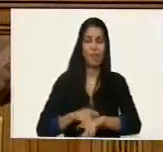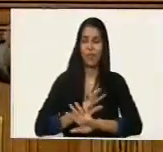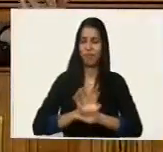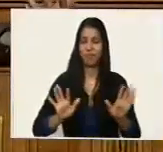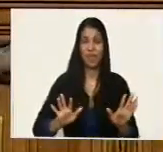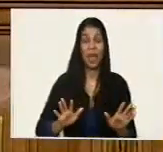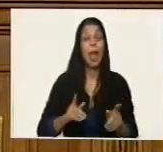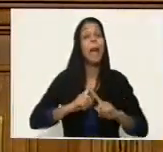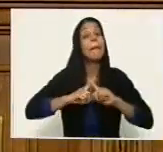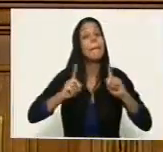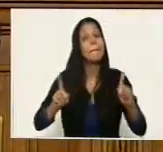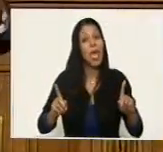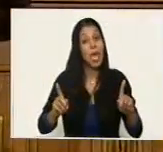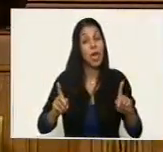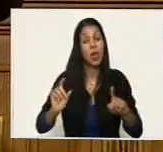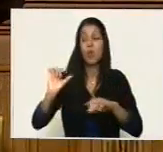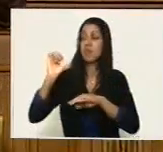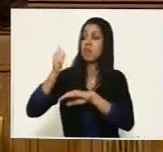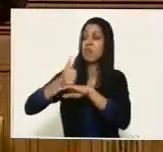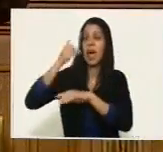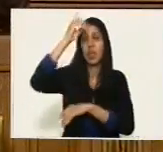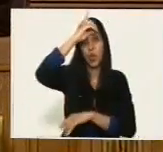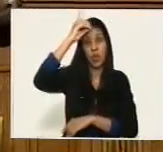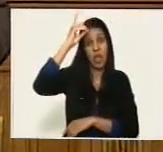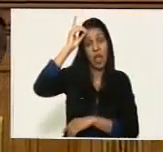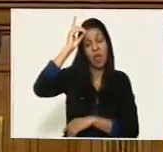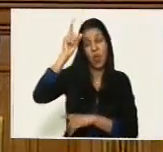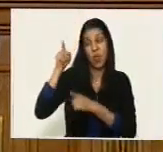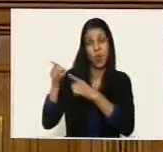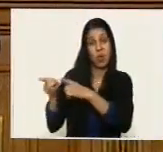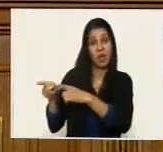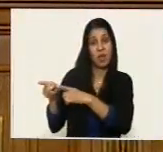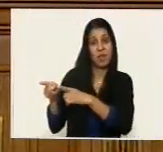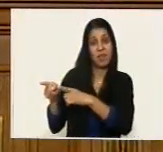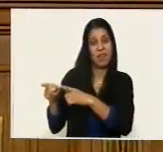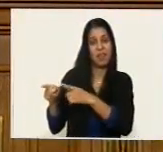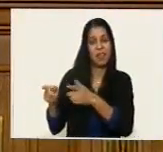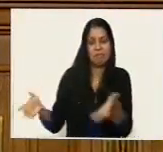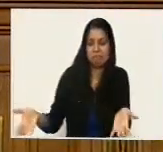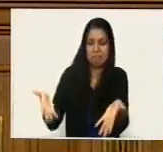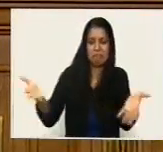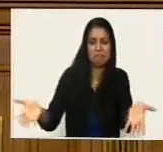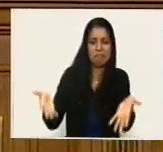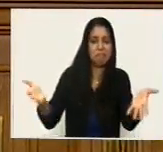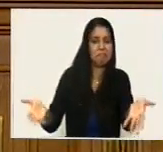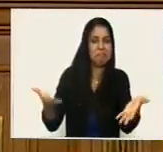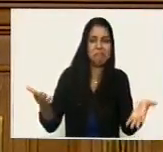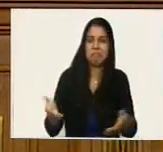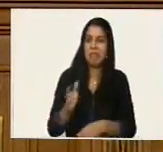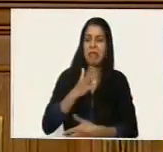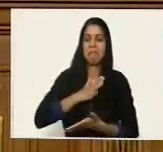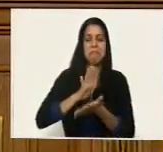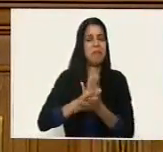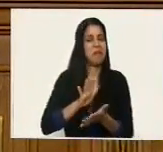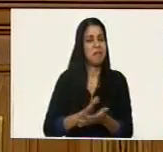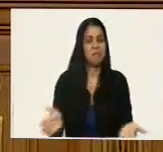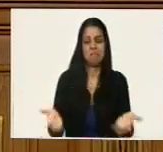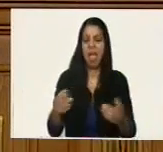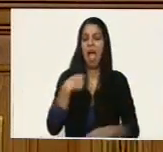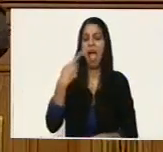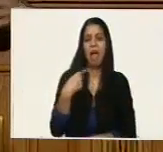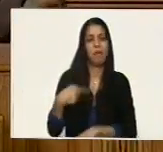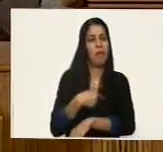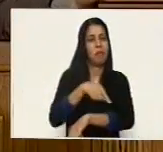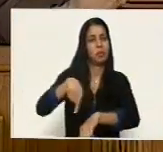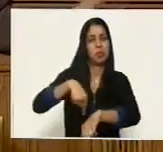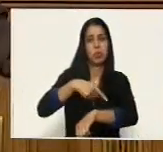Pero el presidente de la Asamblea ha sido un poco, no ha estado aquí quitándole el tiempo a nadie. Y entonces por